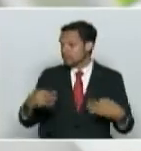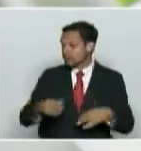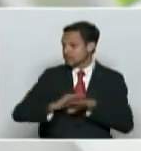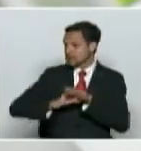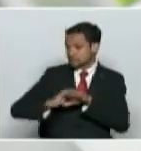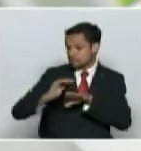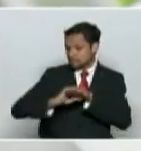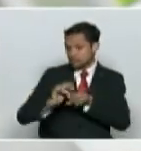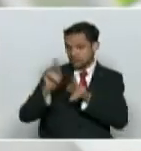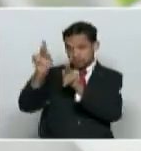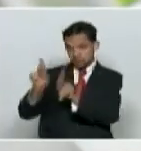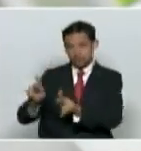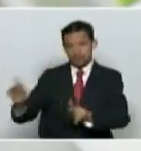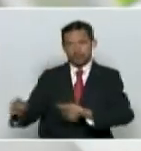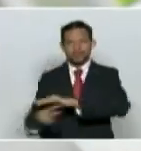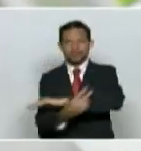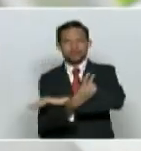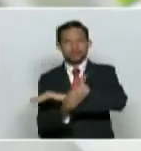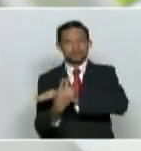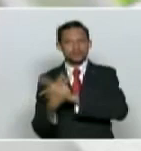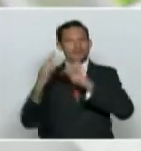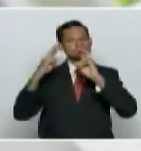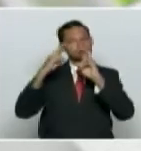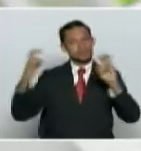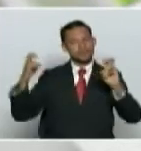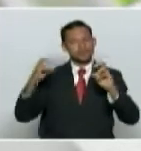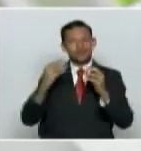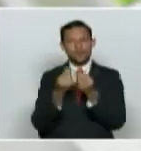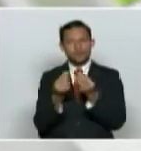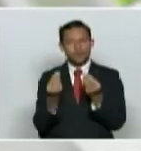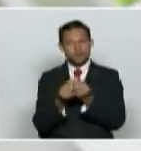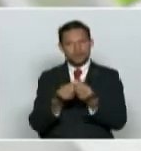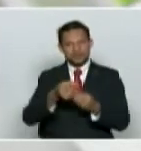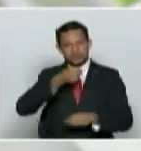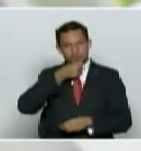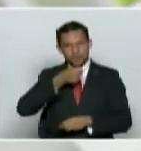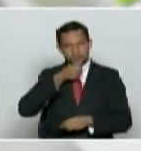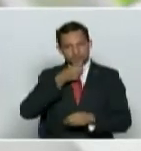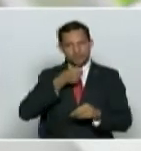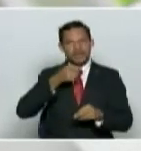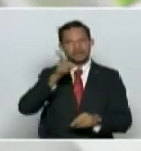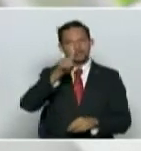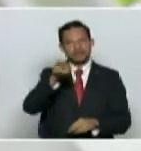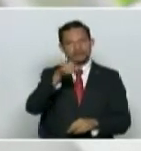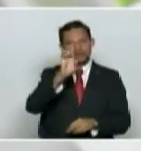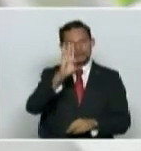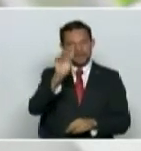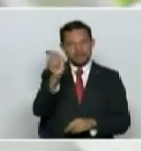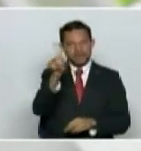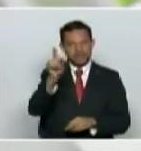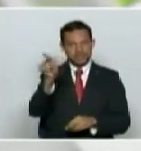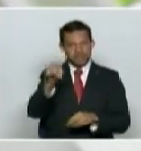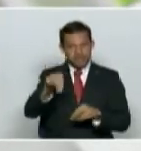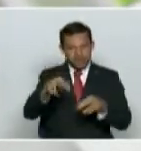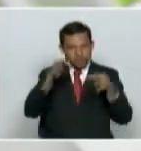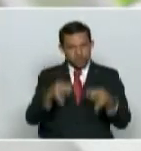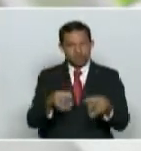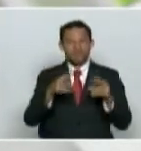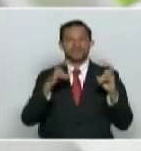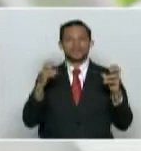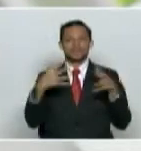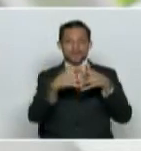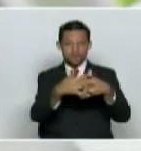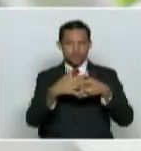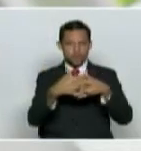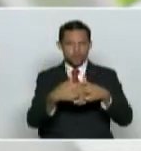a usted a todos nuestros televidentes para que conozcamos lo que hoy nuestro compañero y periodista Sebastián Sánchez nos trae en esta sección tan importante de